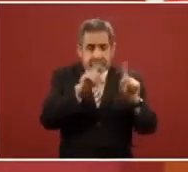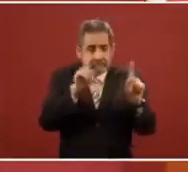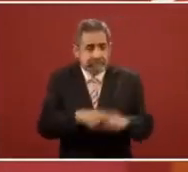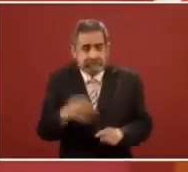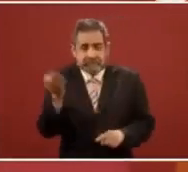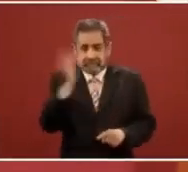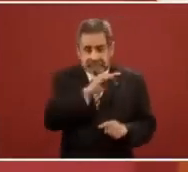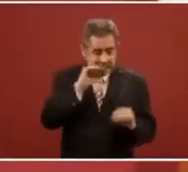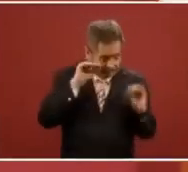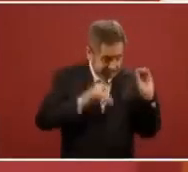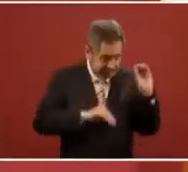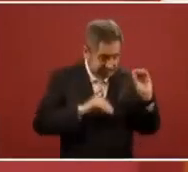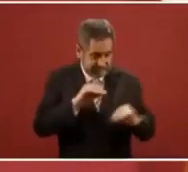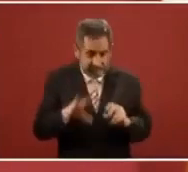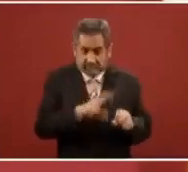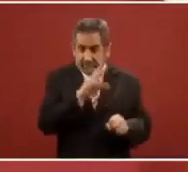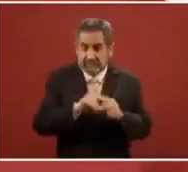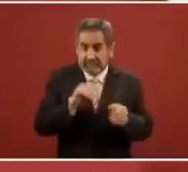todo.